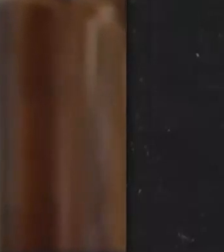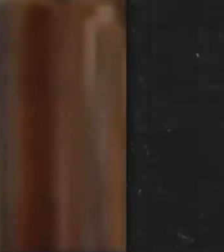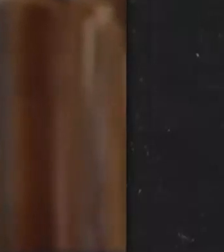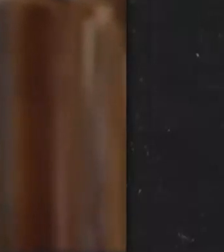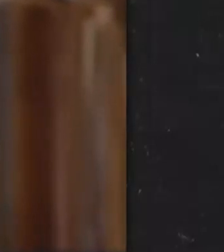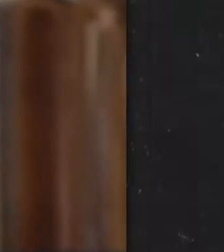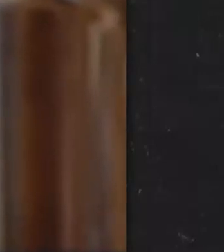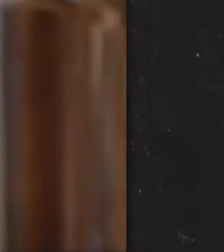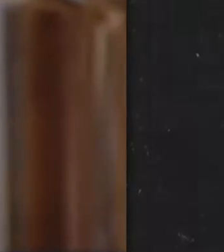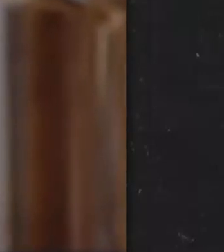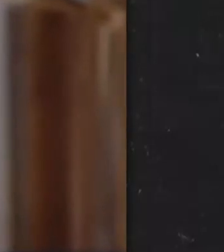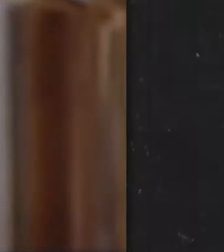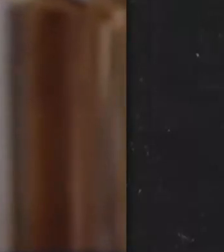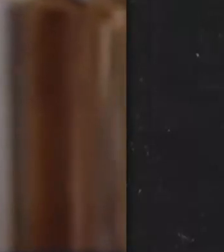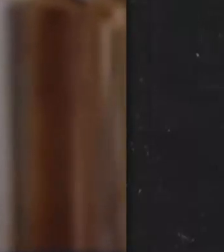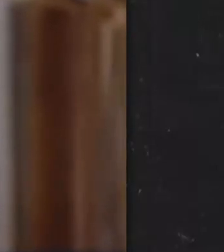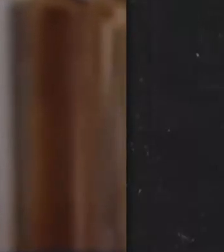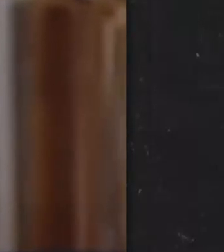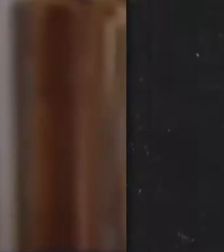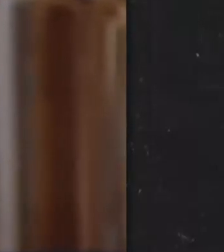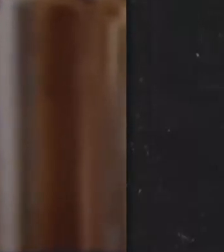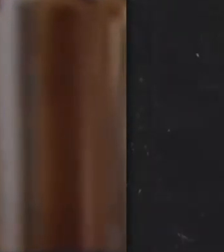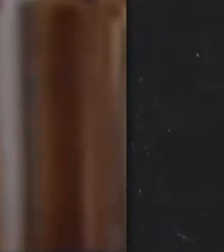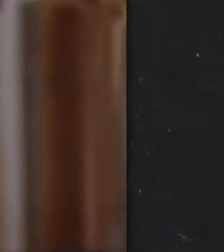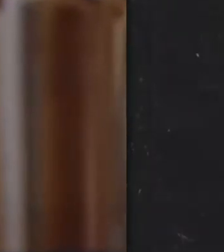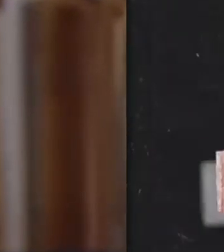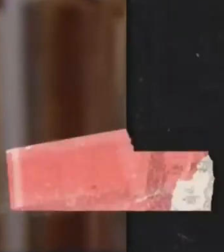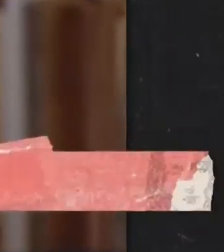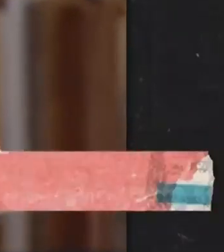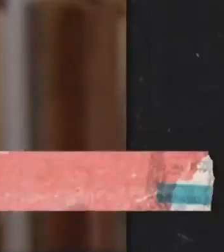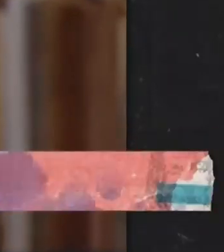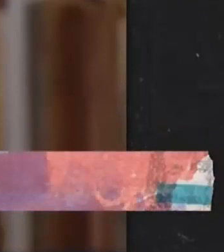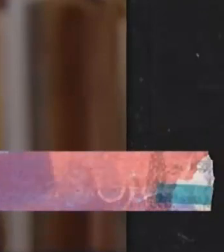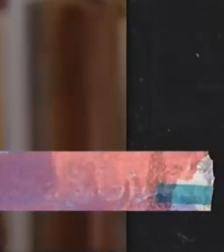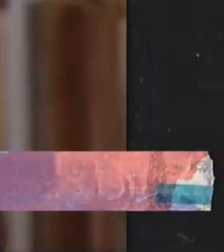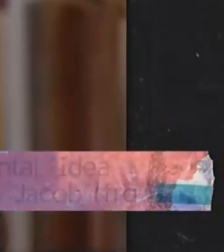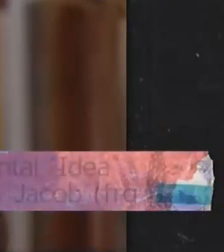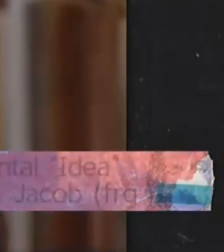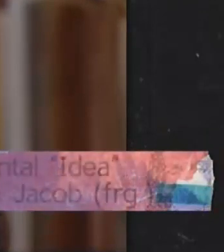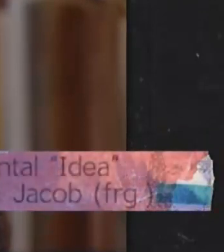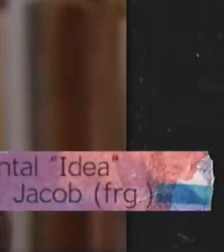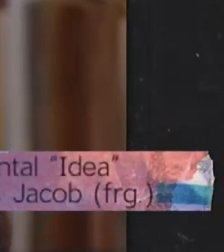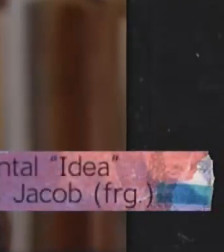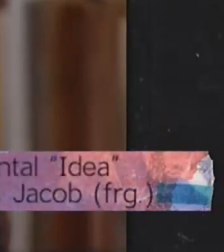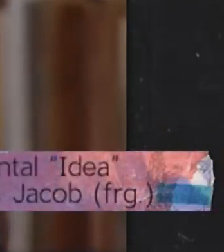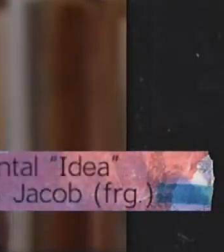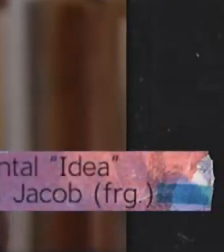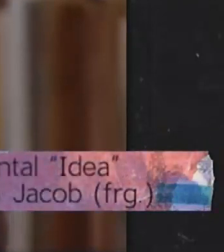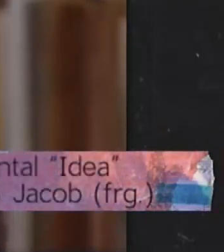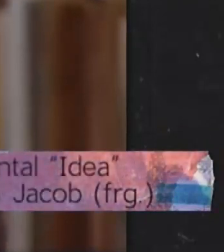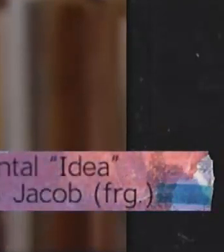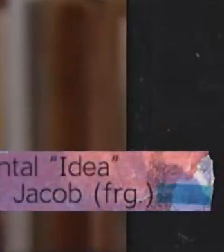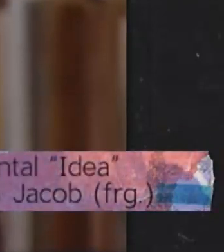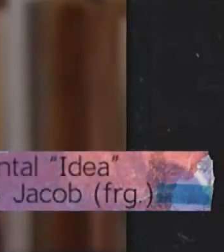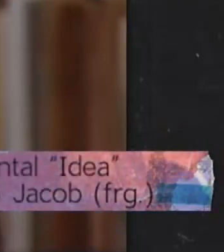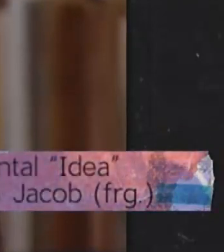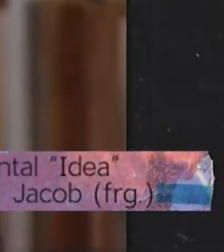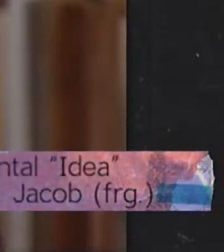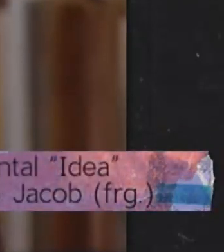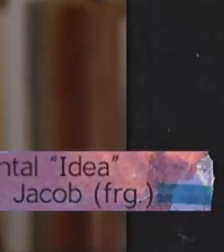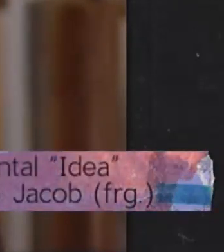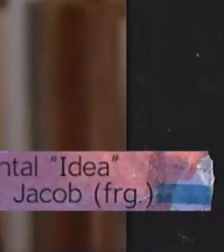las cosas son las termino qué y que la fugacidad es algo a tener en cuenta es